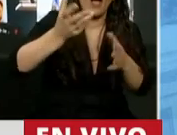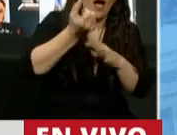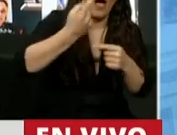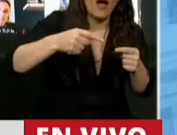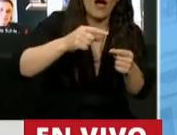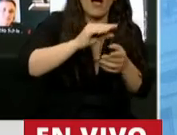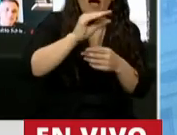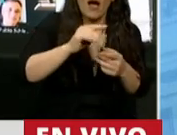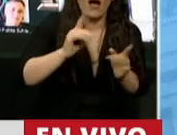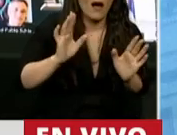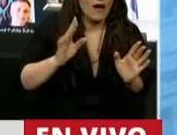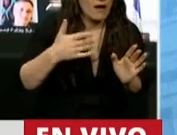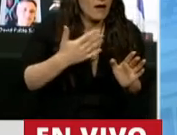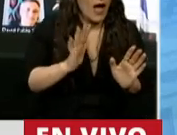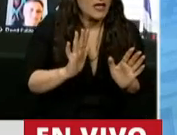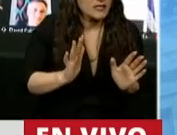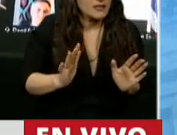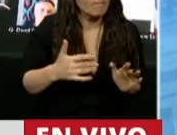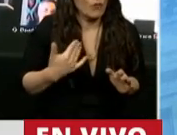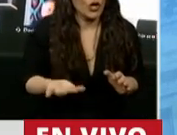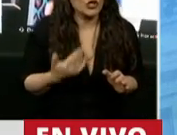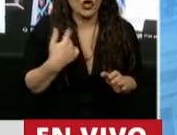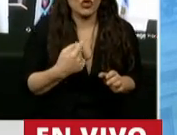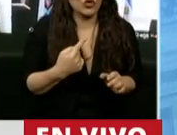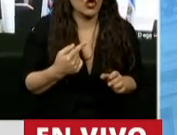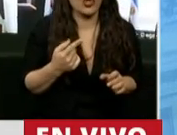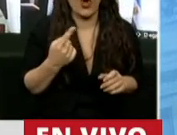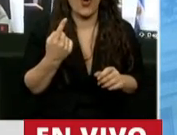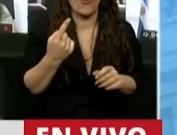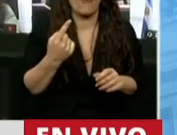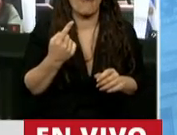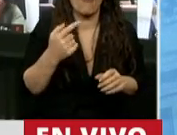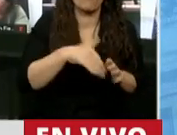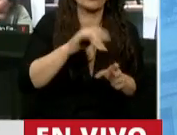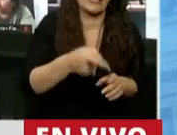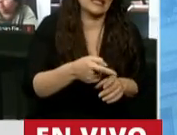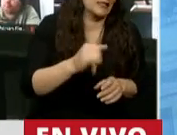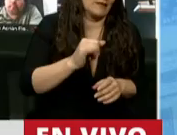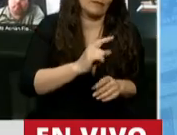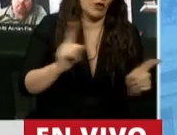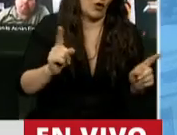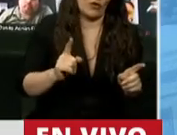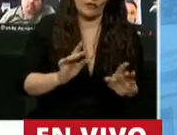federal en consecuencia presidente nosotros no podemos acompañar esta iniciativa gracias